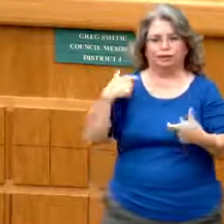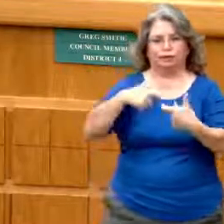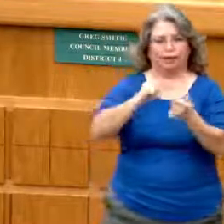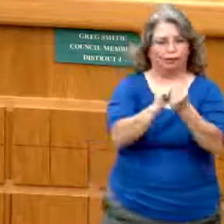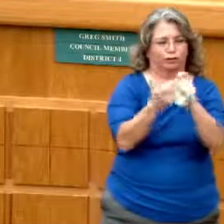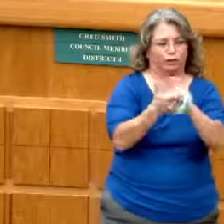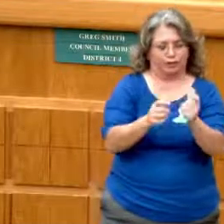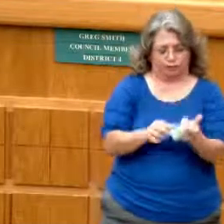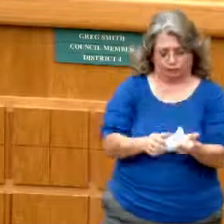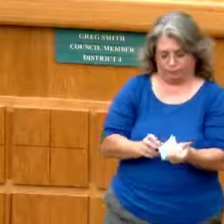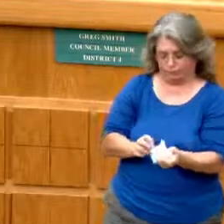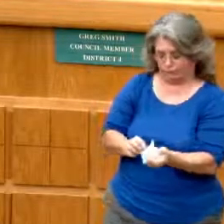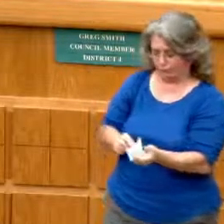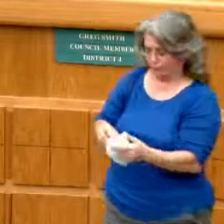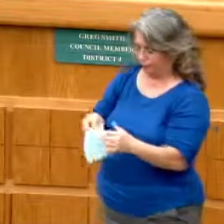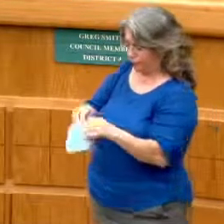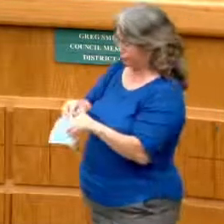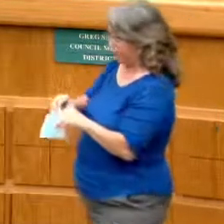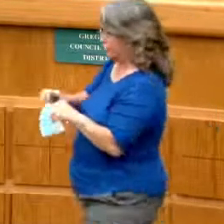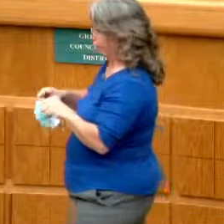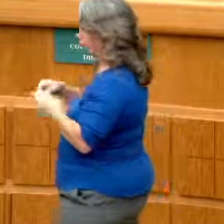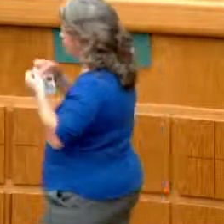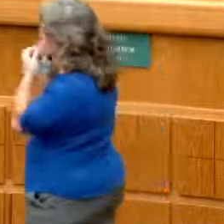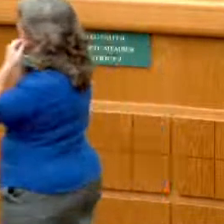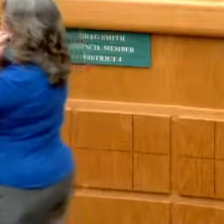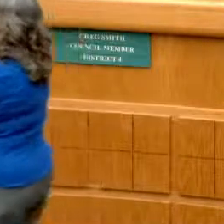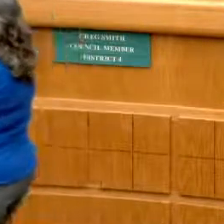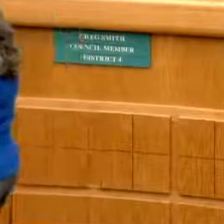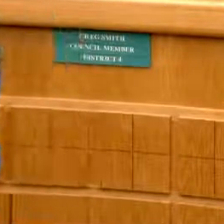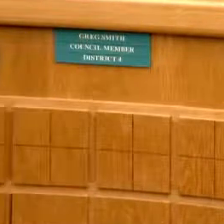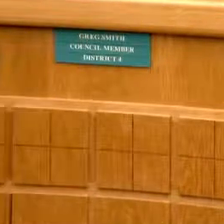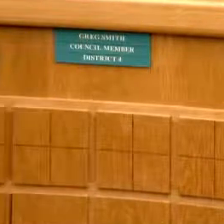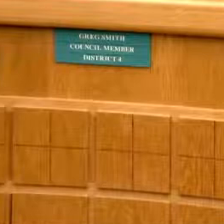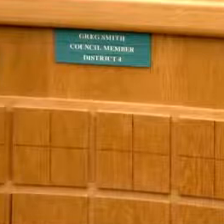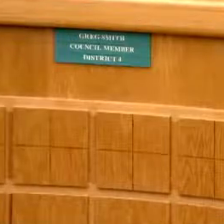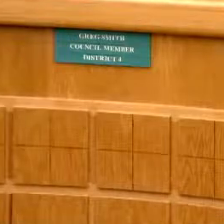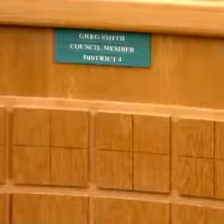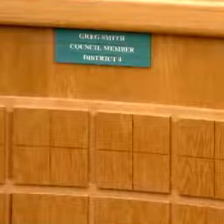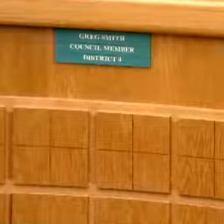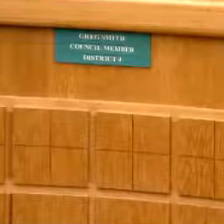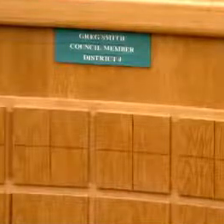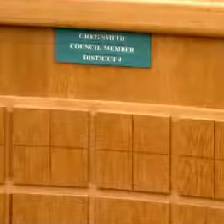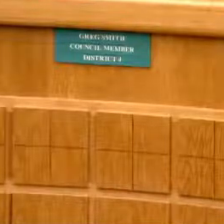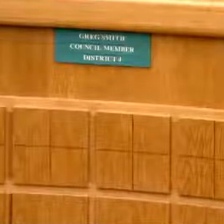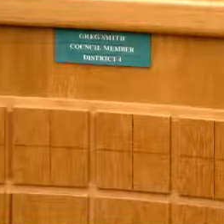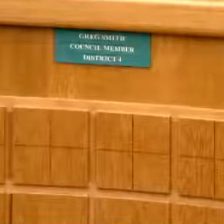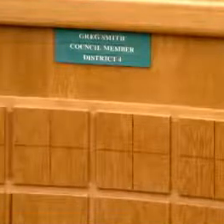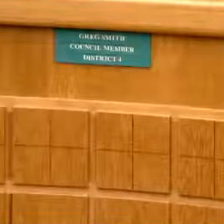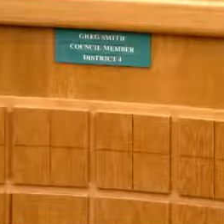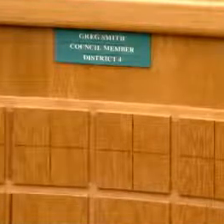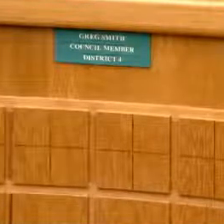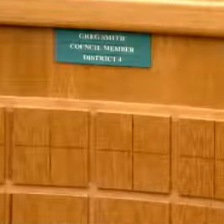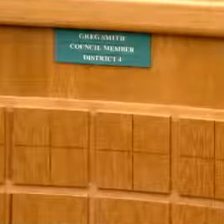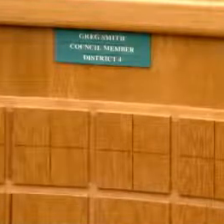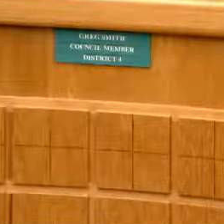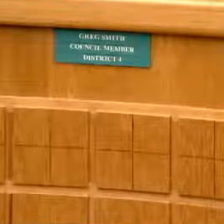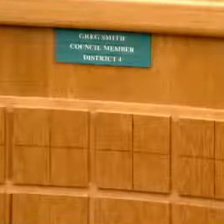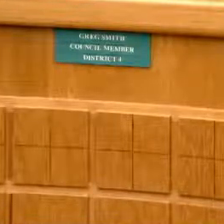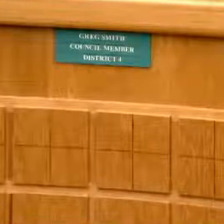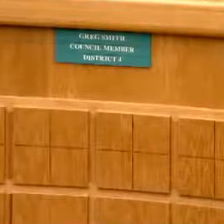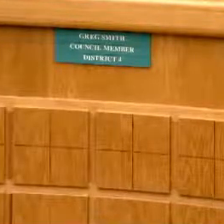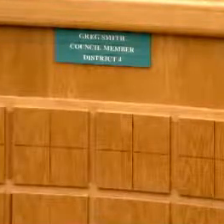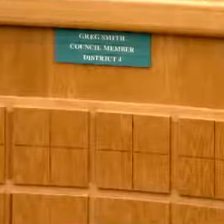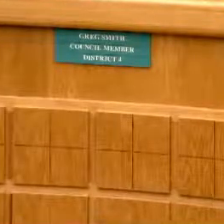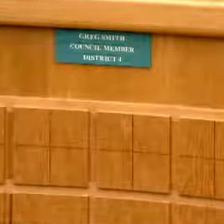completo, 156 continúan en el hospital, 56 están en la unidad de cuidados intensivos, 2.804 son casos